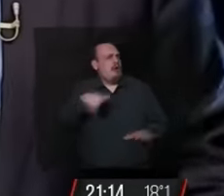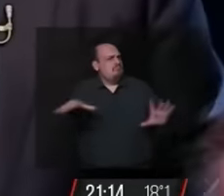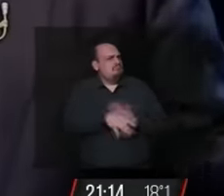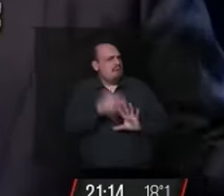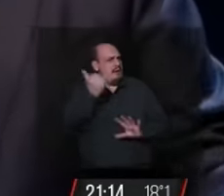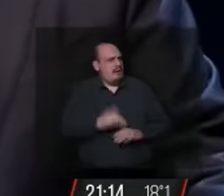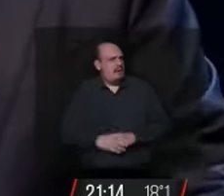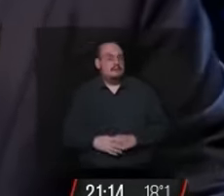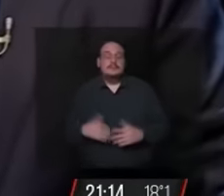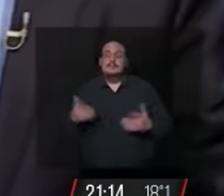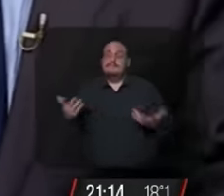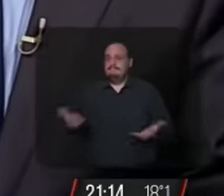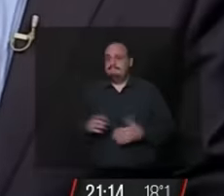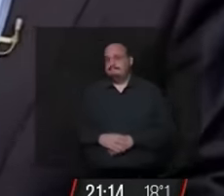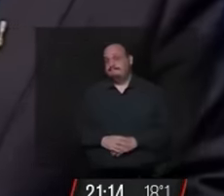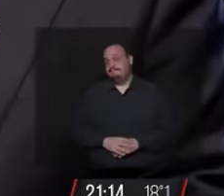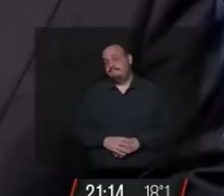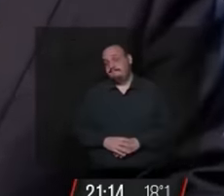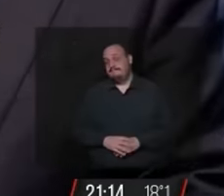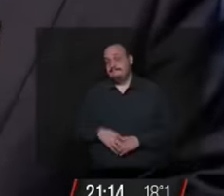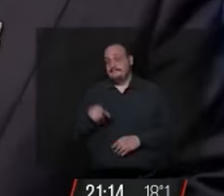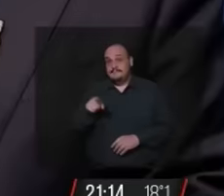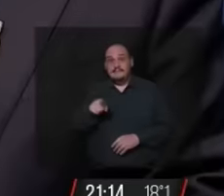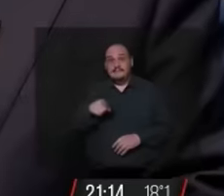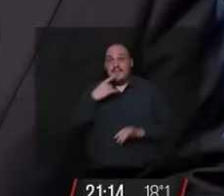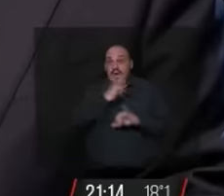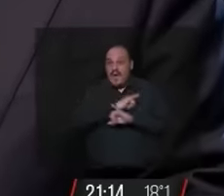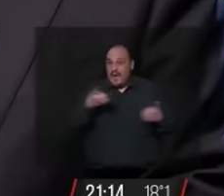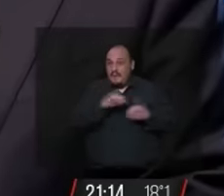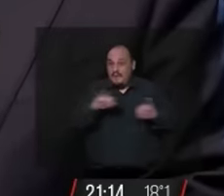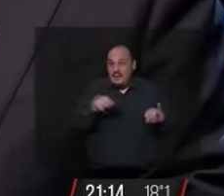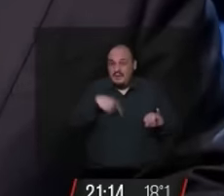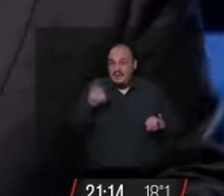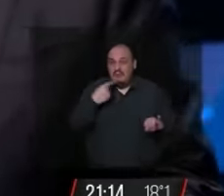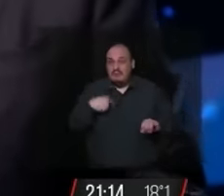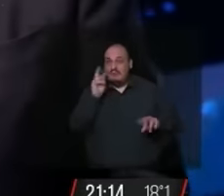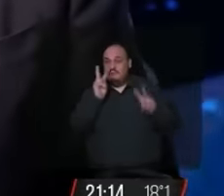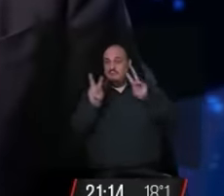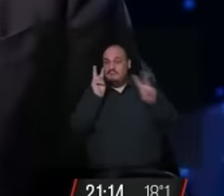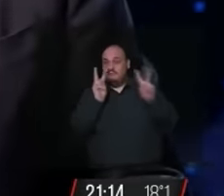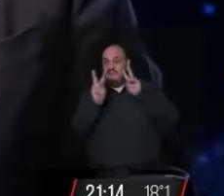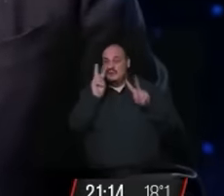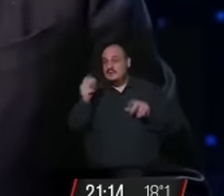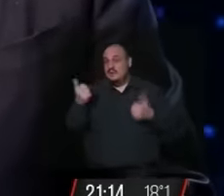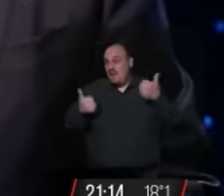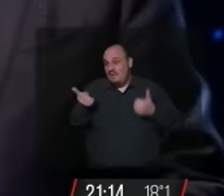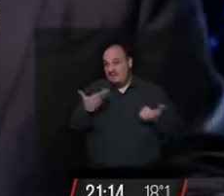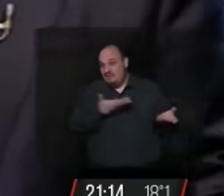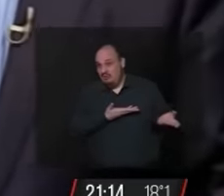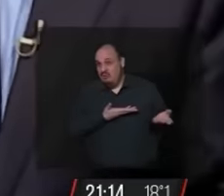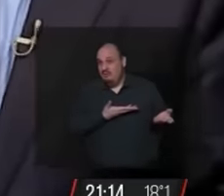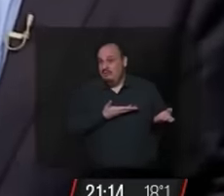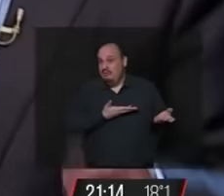Bueno, desgraciadamente a lo largo de toda la campaña escuchamos a este candidato hablar